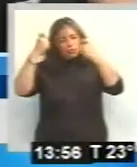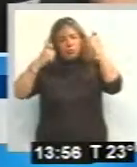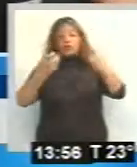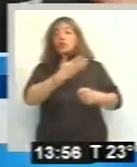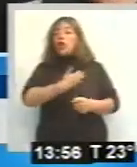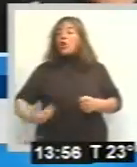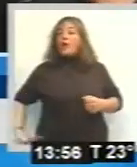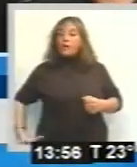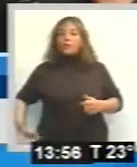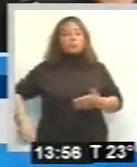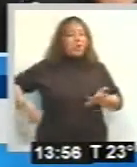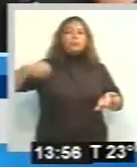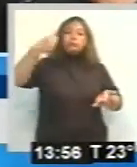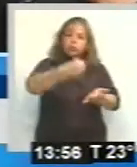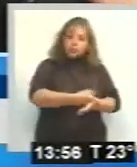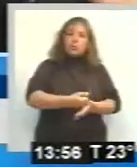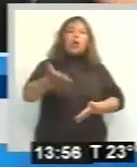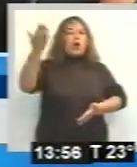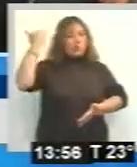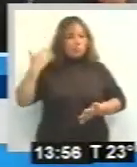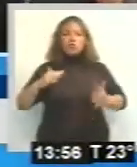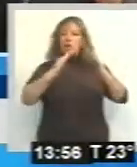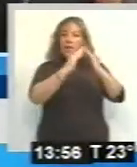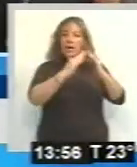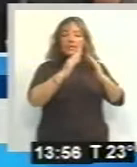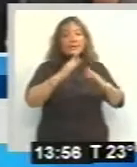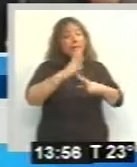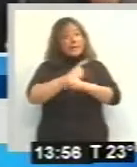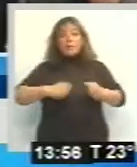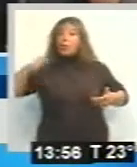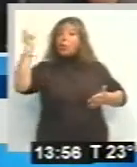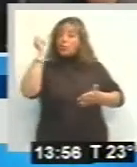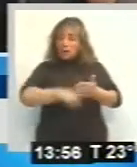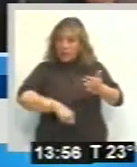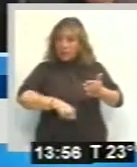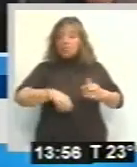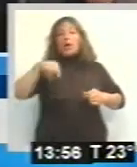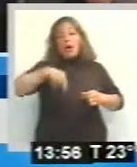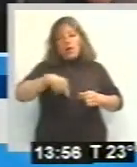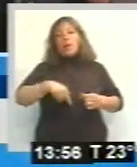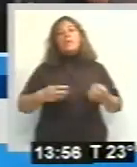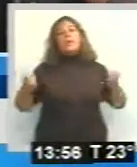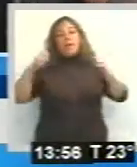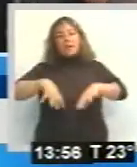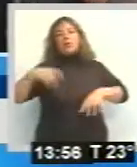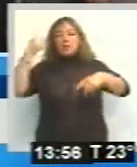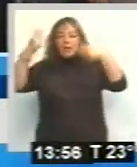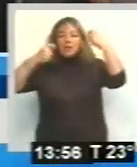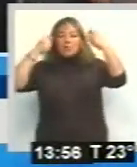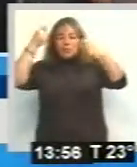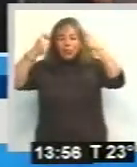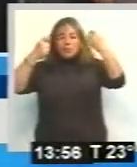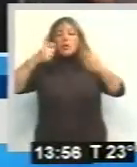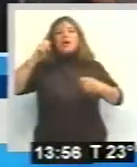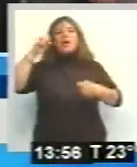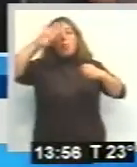se ha comprado la casa hace un tiempo y bueno, hoy ya terminado el contrato que tenía el concesionario, empezamos ya con este sueño de cumplir, de tener que Güemes tenga